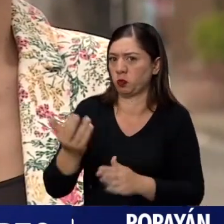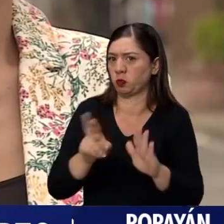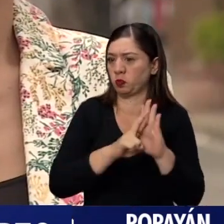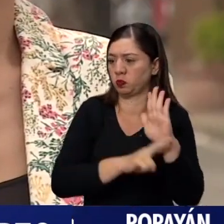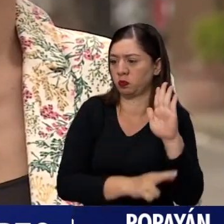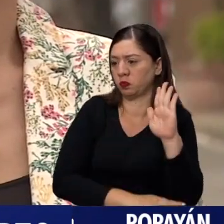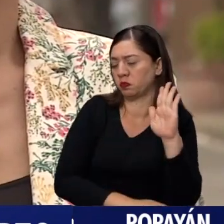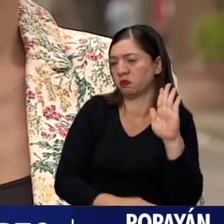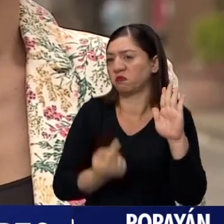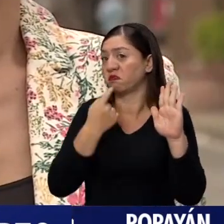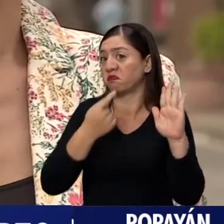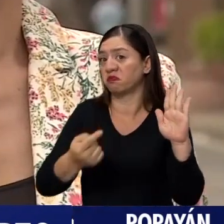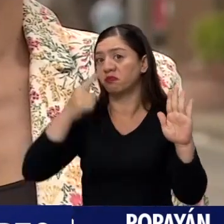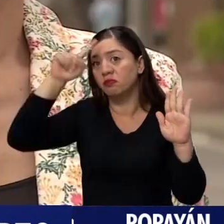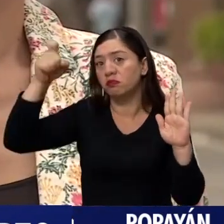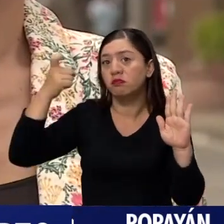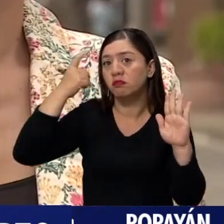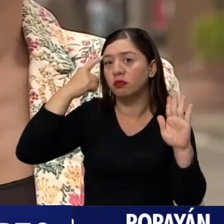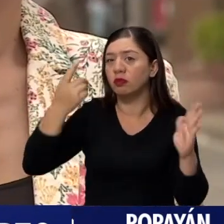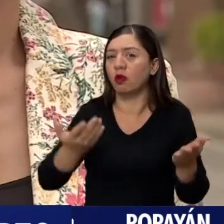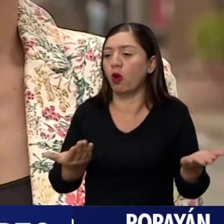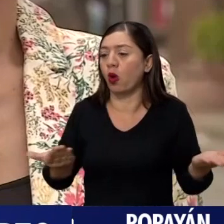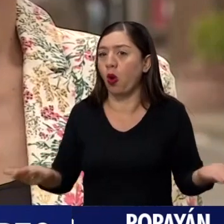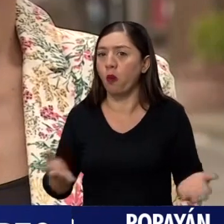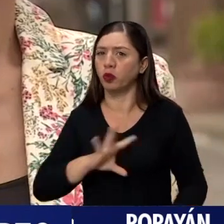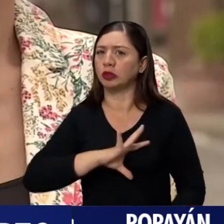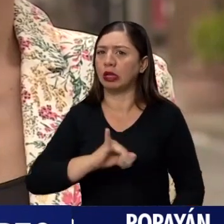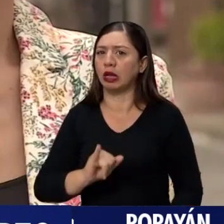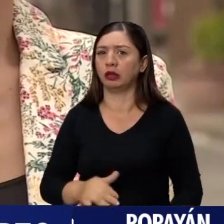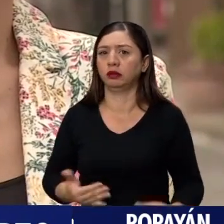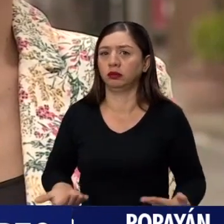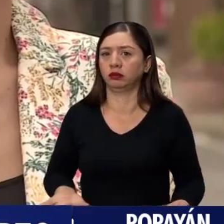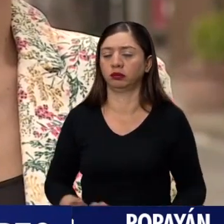disposiciones, qué dice el gobierno nacional y cómo se encuentra Cali.